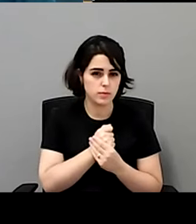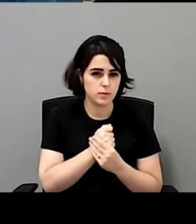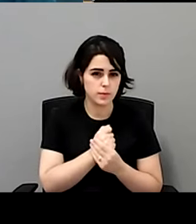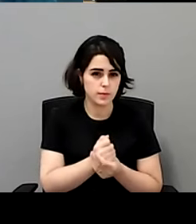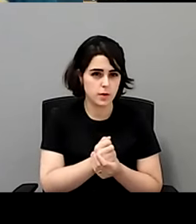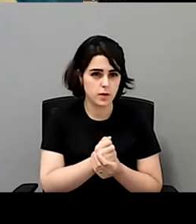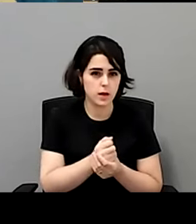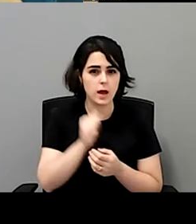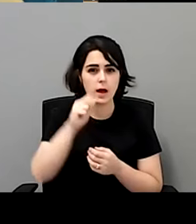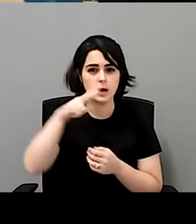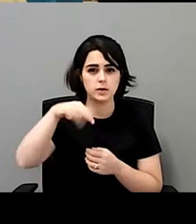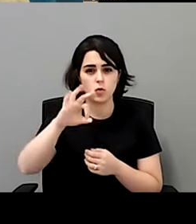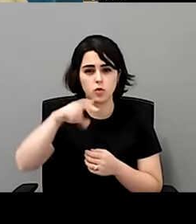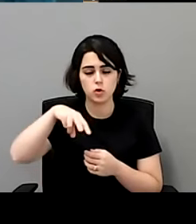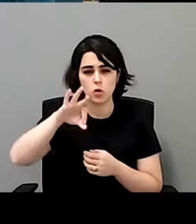Antonio.